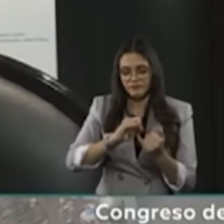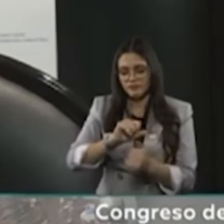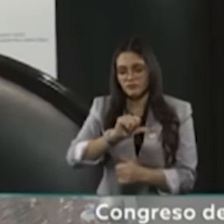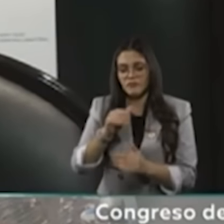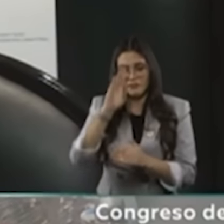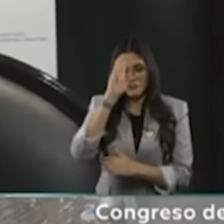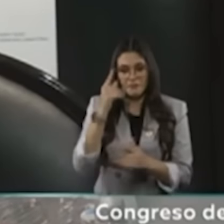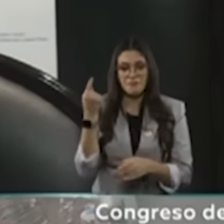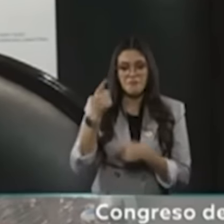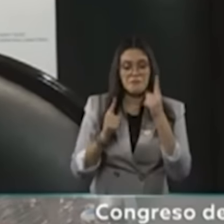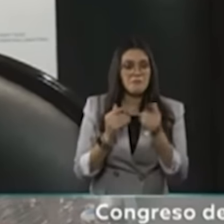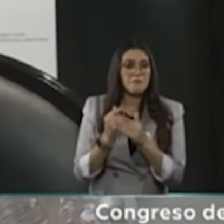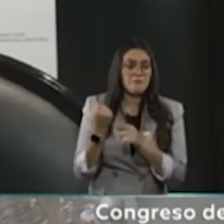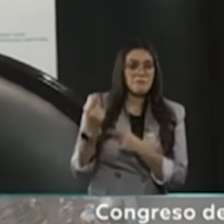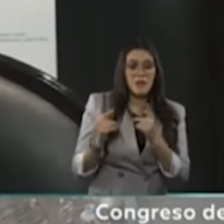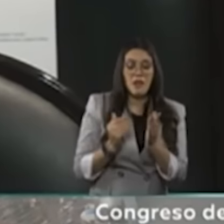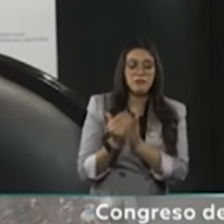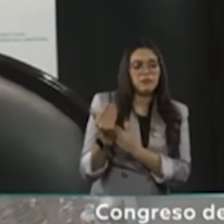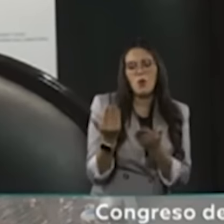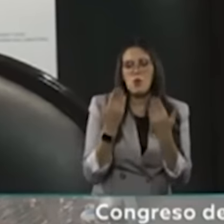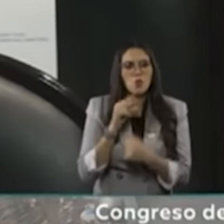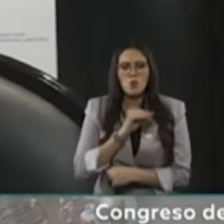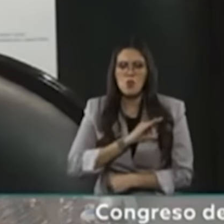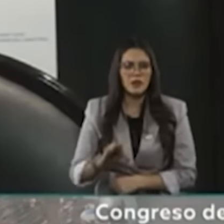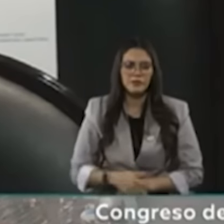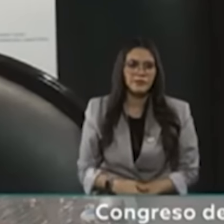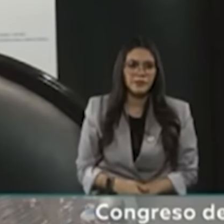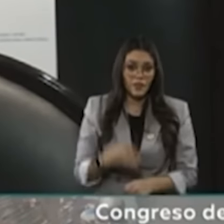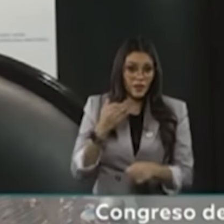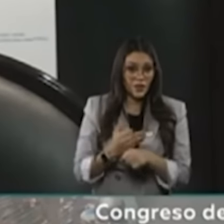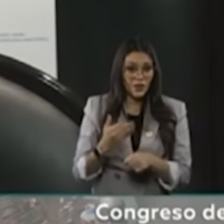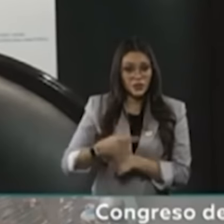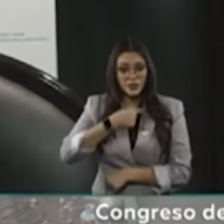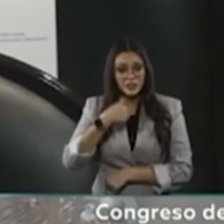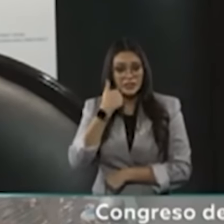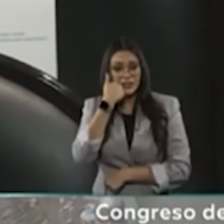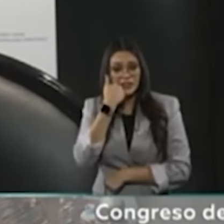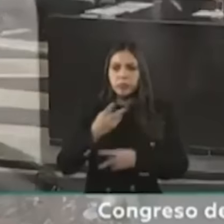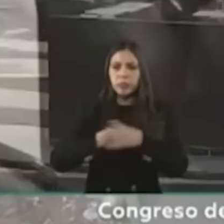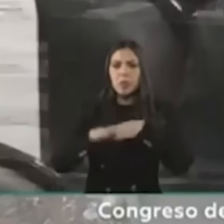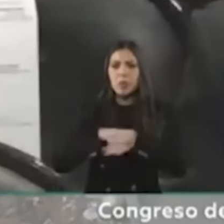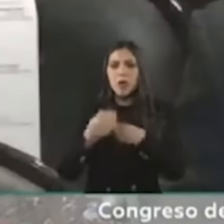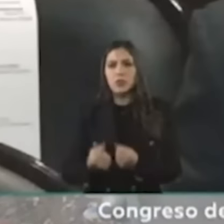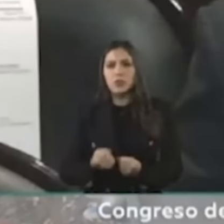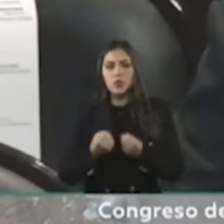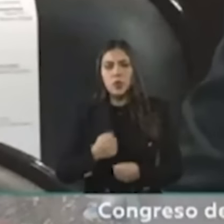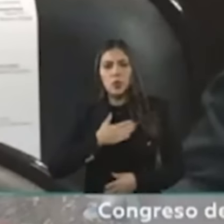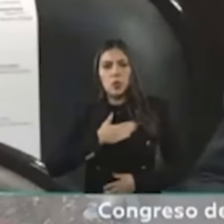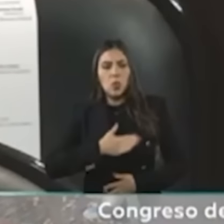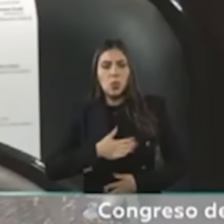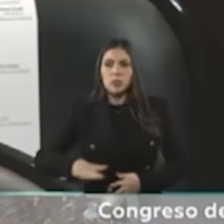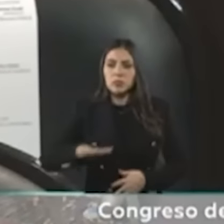maximatos. No queremos una presidenta tutelada. Hoy le decimos